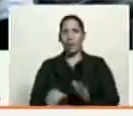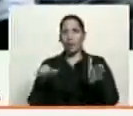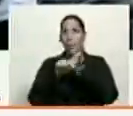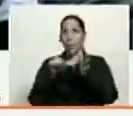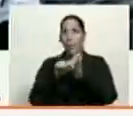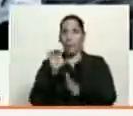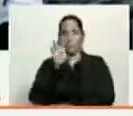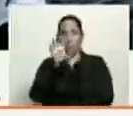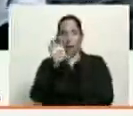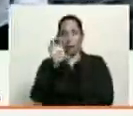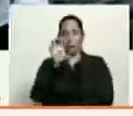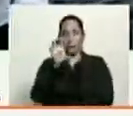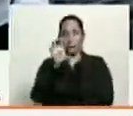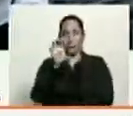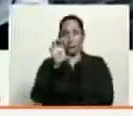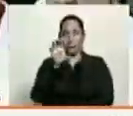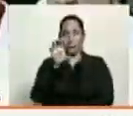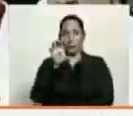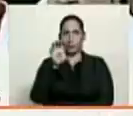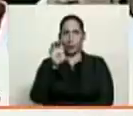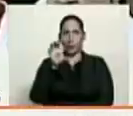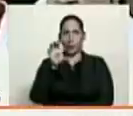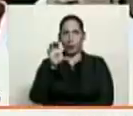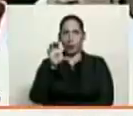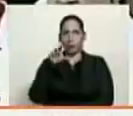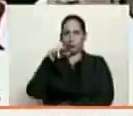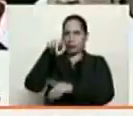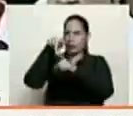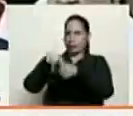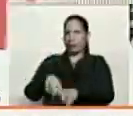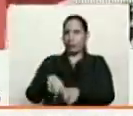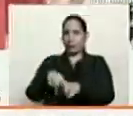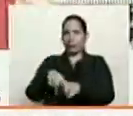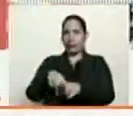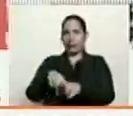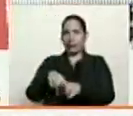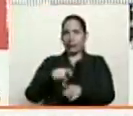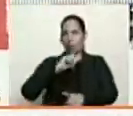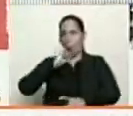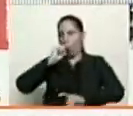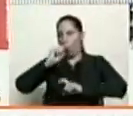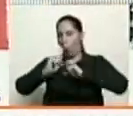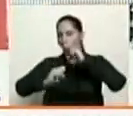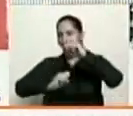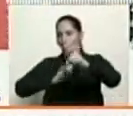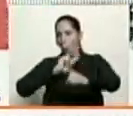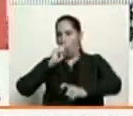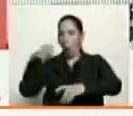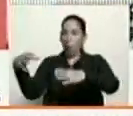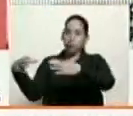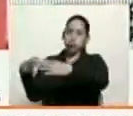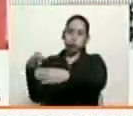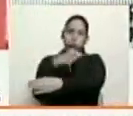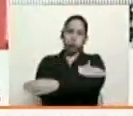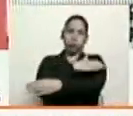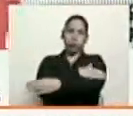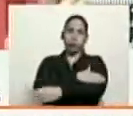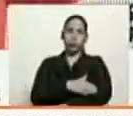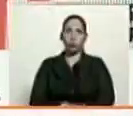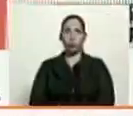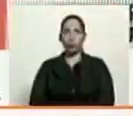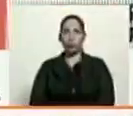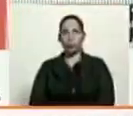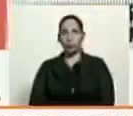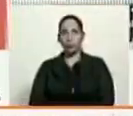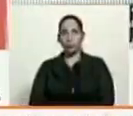país era sometido al odio de la extrema derecha venezolana, al